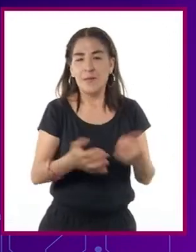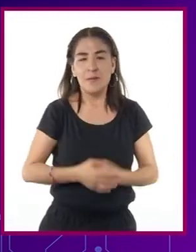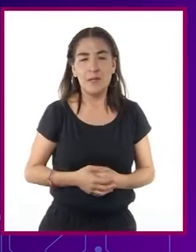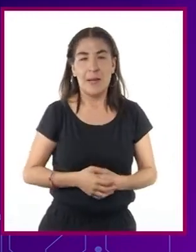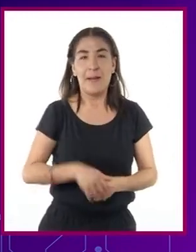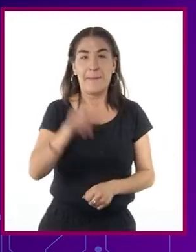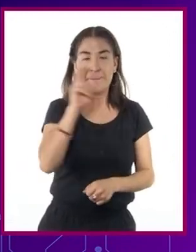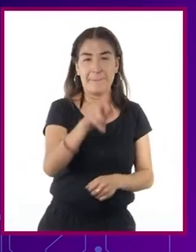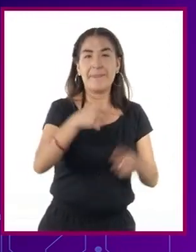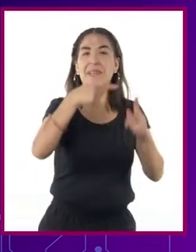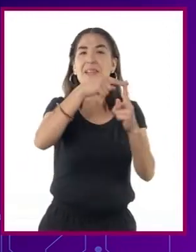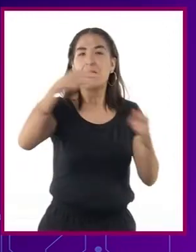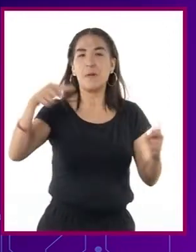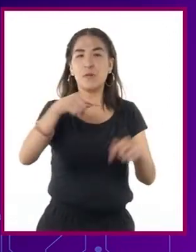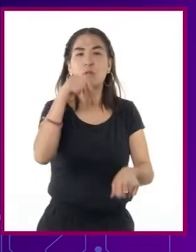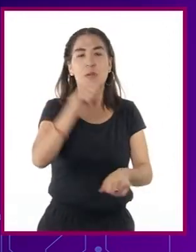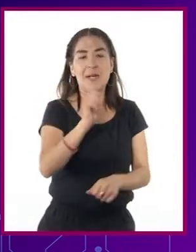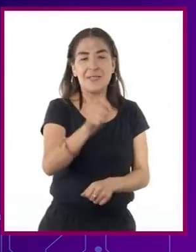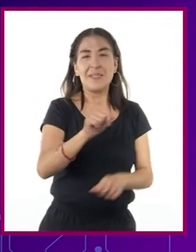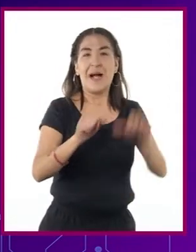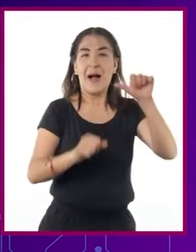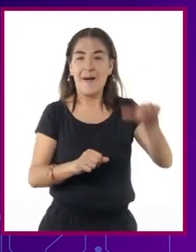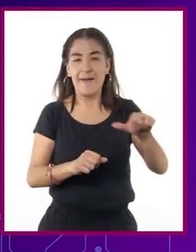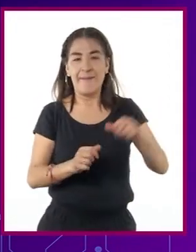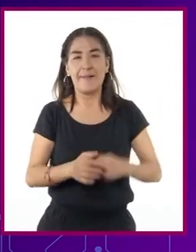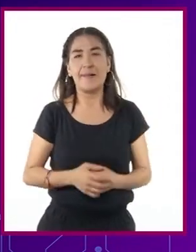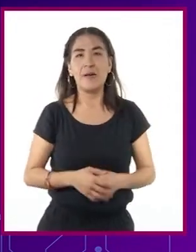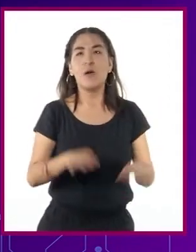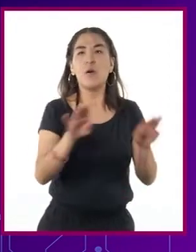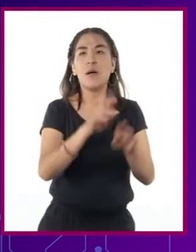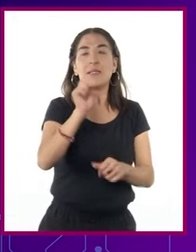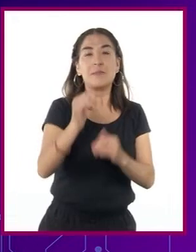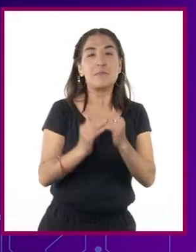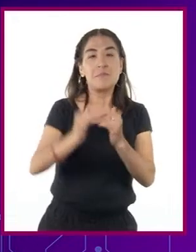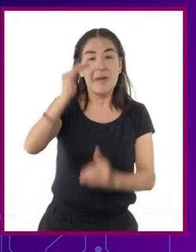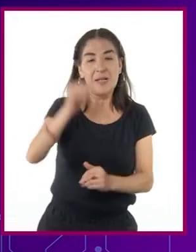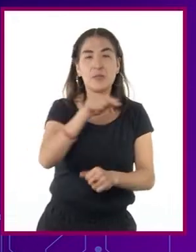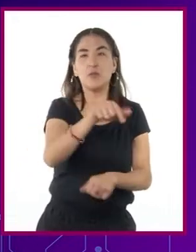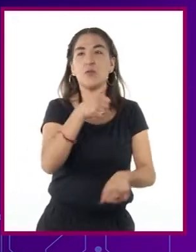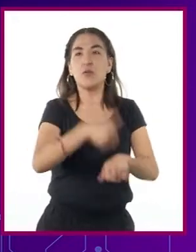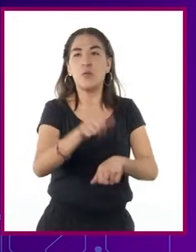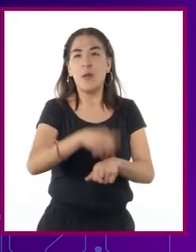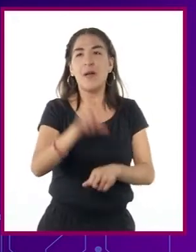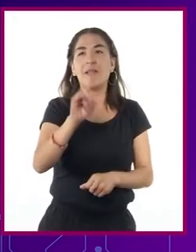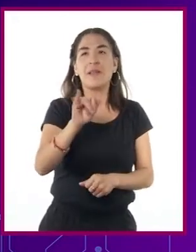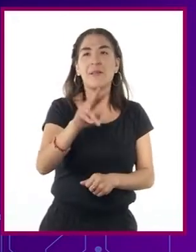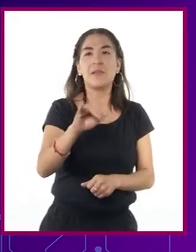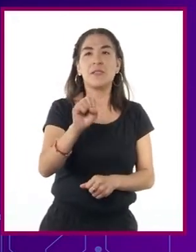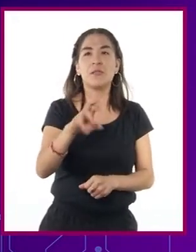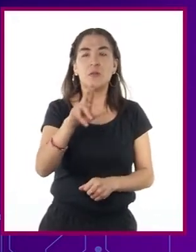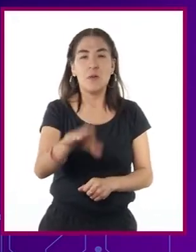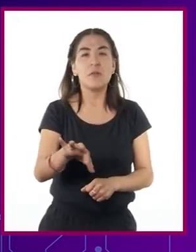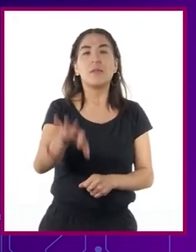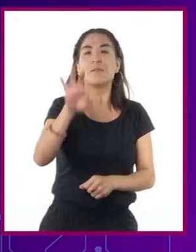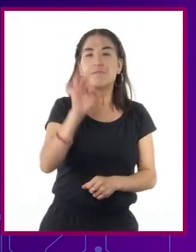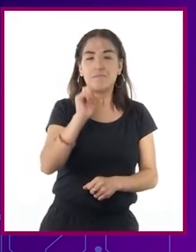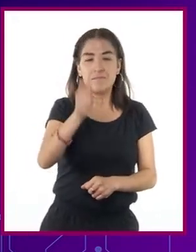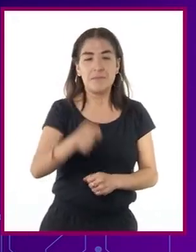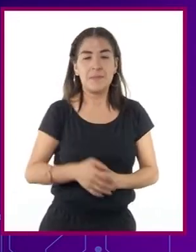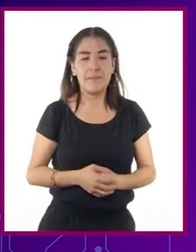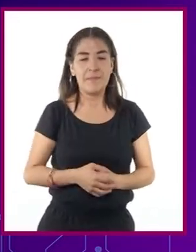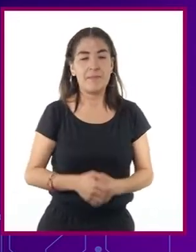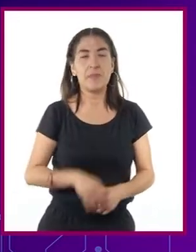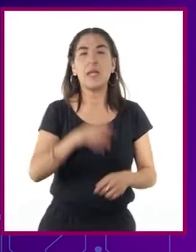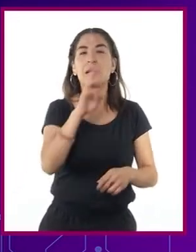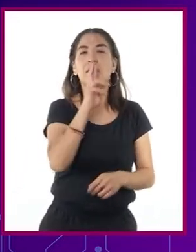del inciso A, el exponente de la potencia del dividendo es mayor que el exponente del divisor, y se obtuvo en la potencia